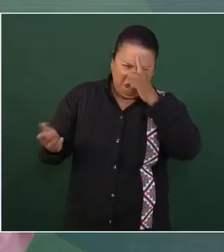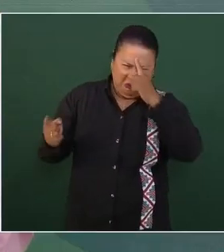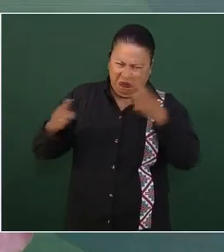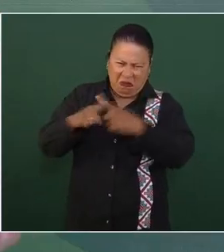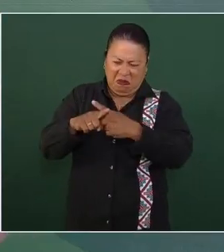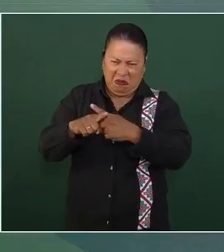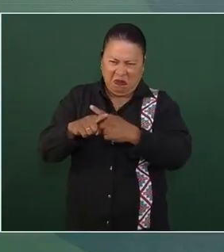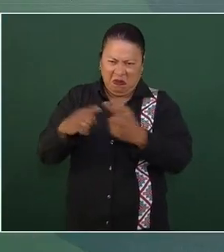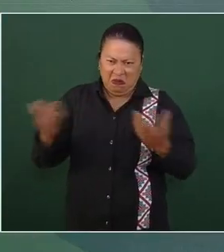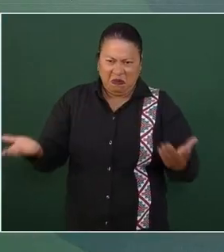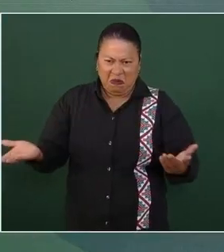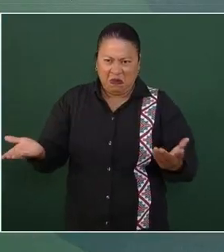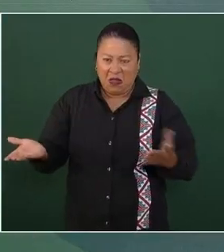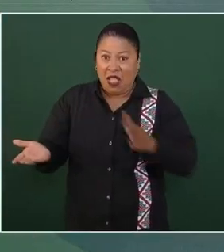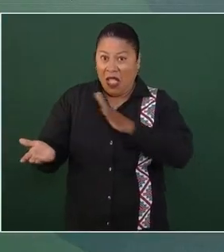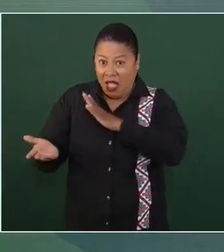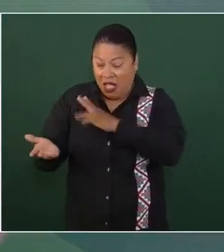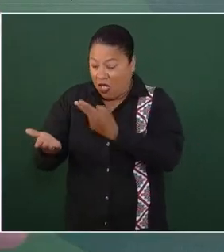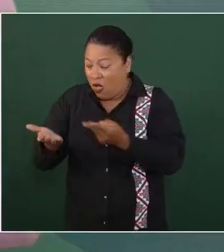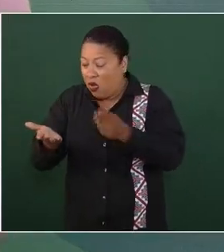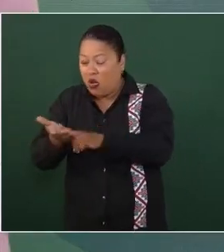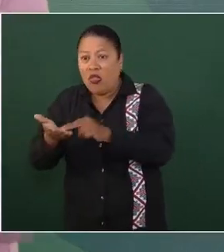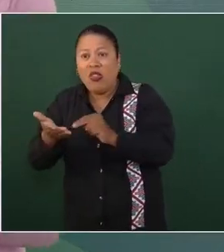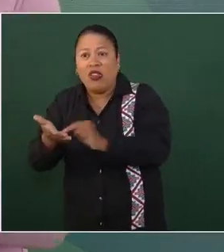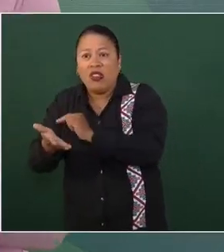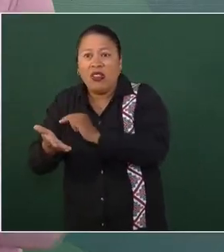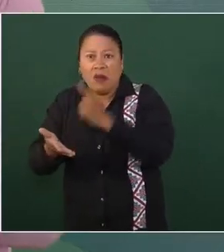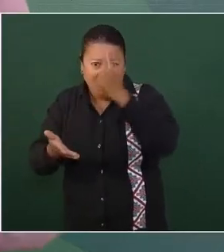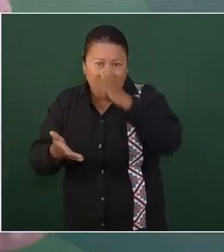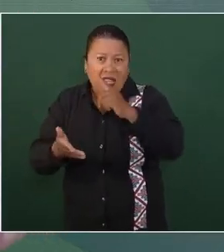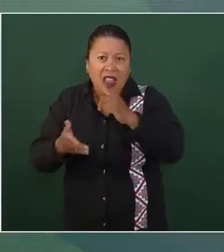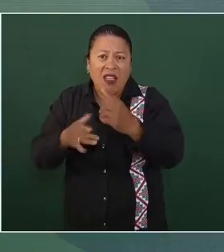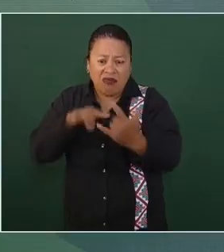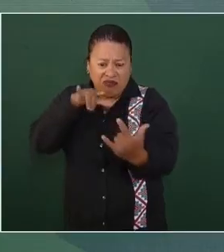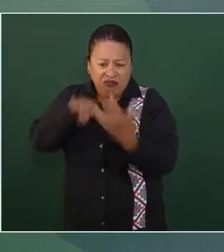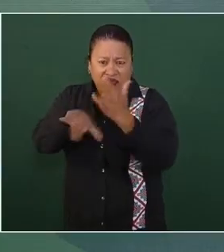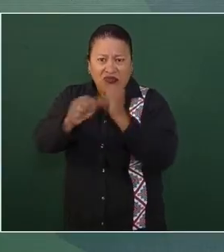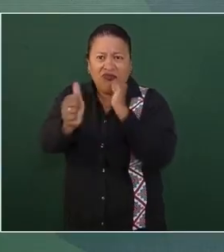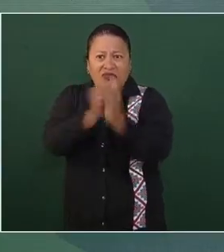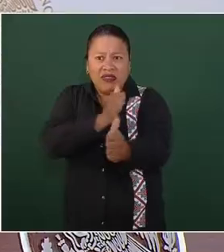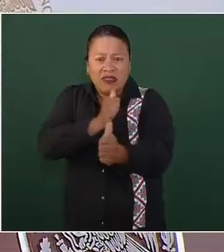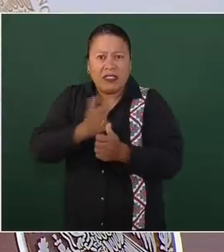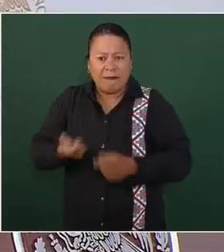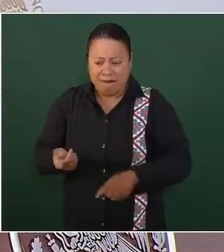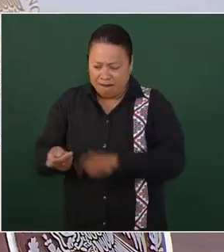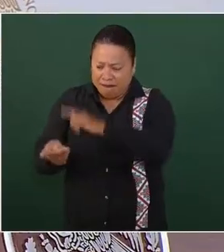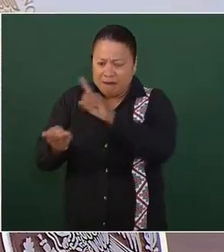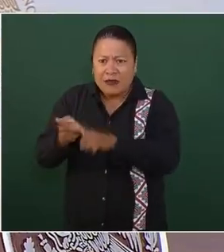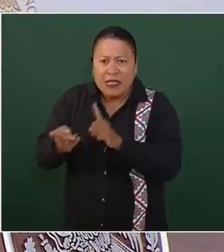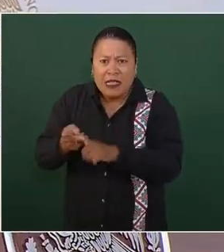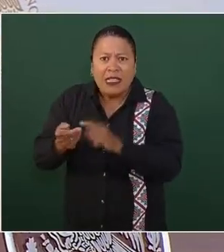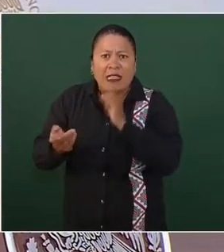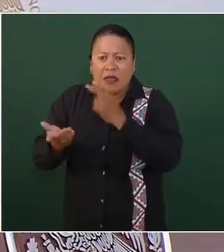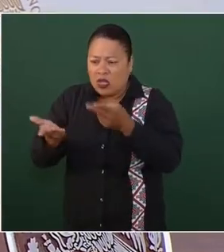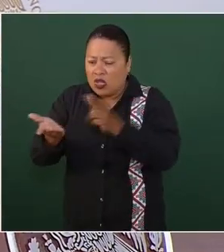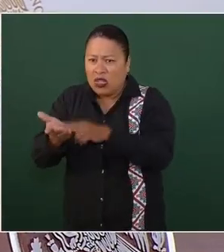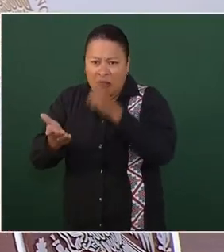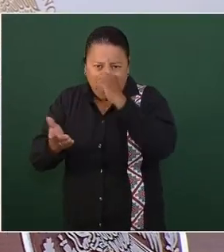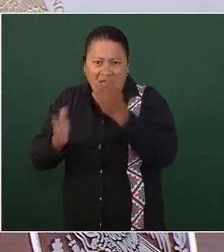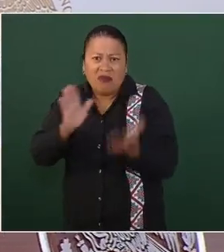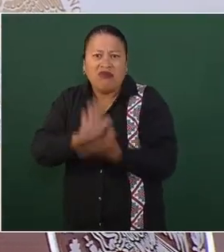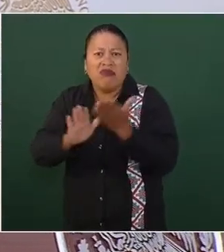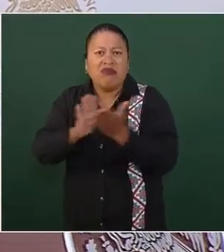recibían contratos para hacer autopistas recibían contratos para construir